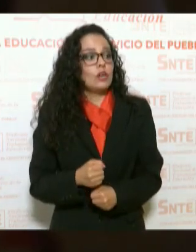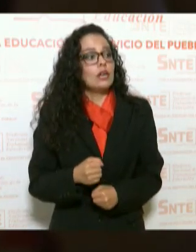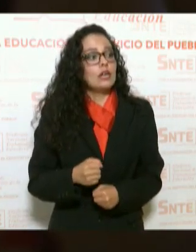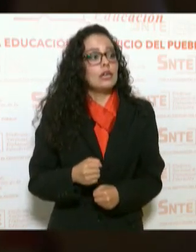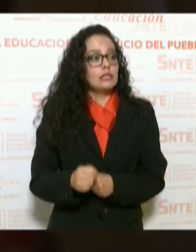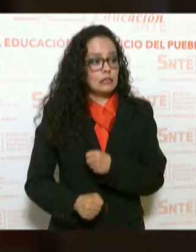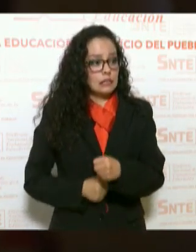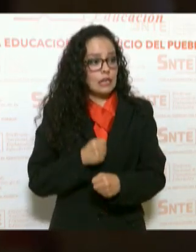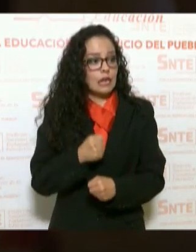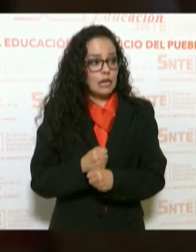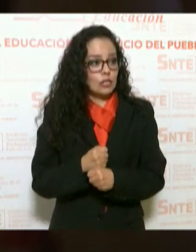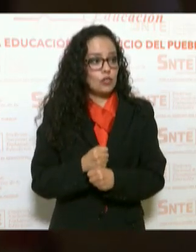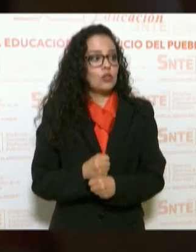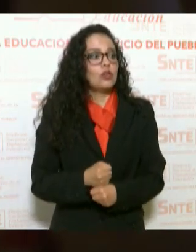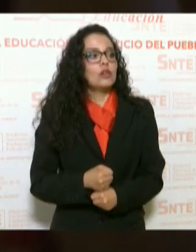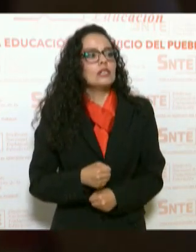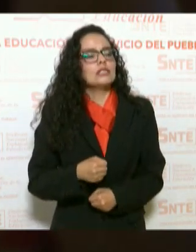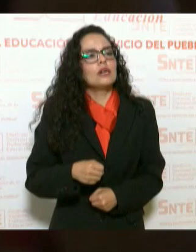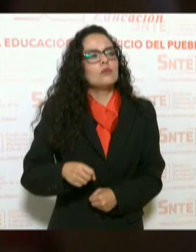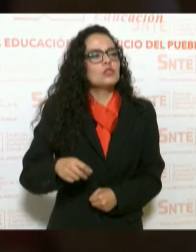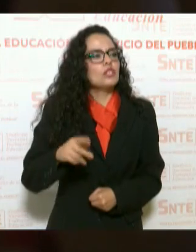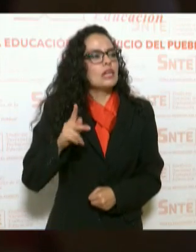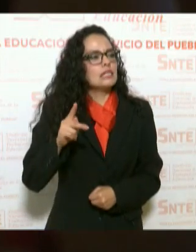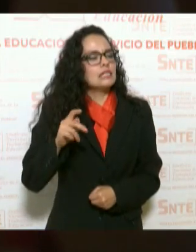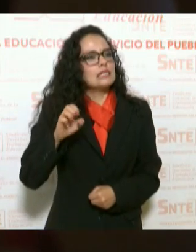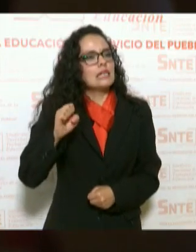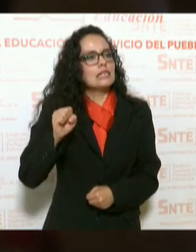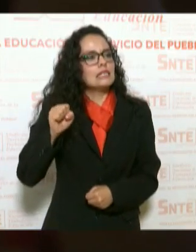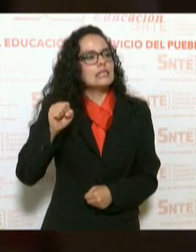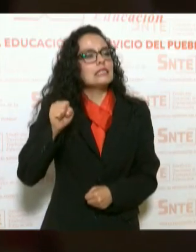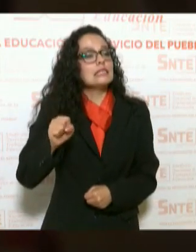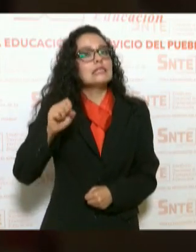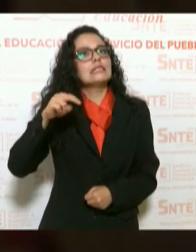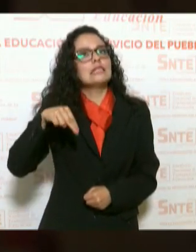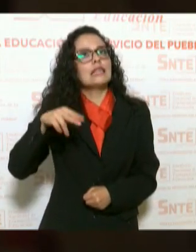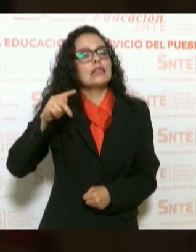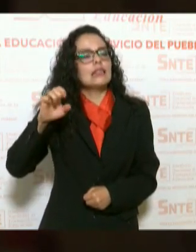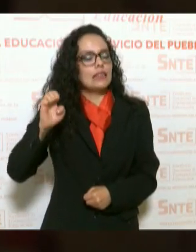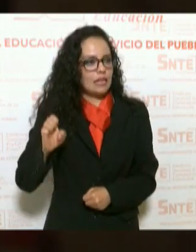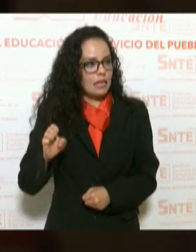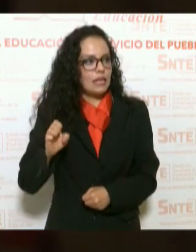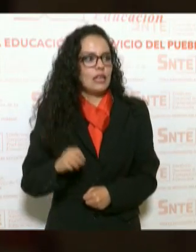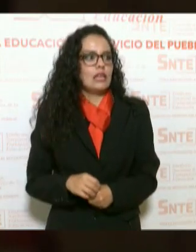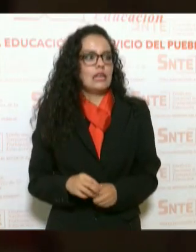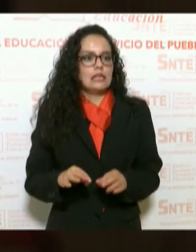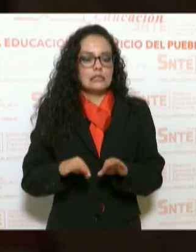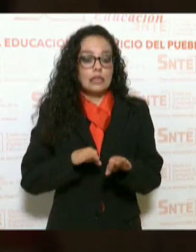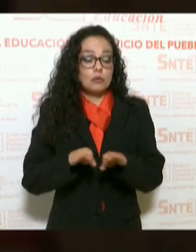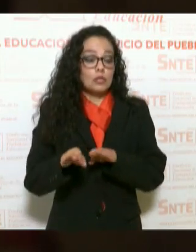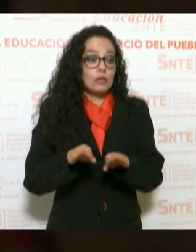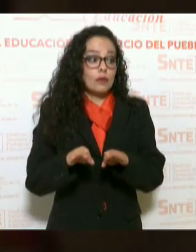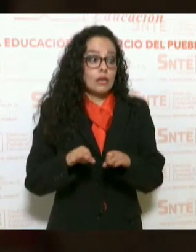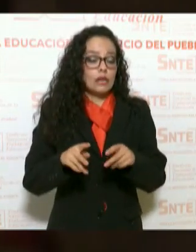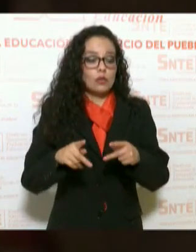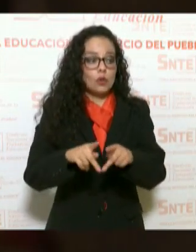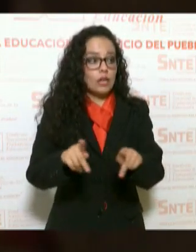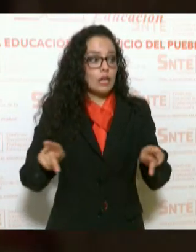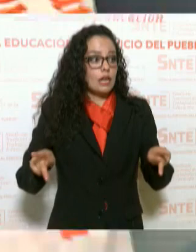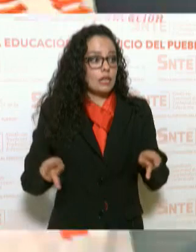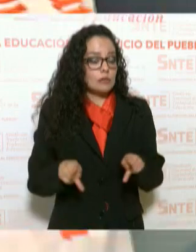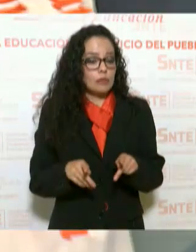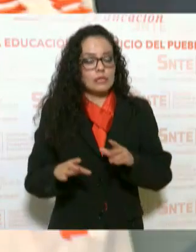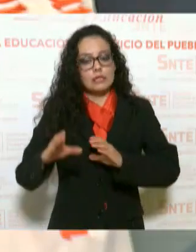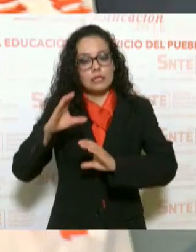CENTE. Nos hemos propuesto tomar las plazas públicas para comunicar a la